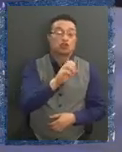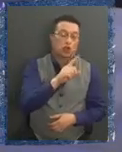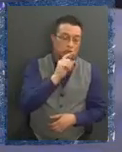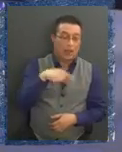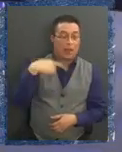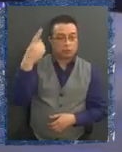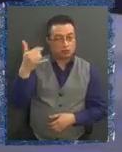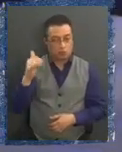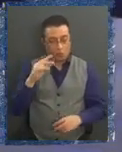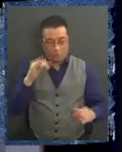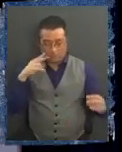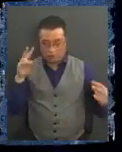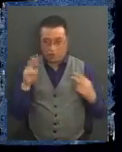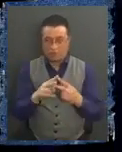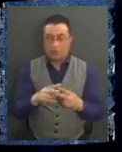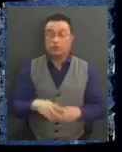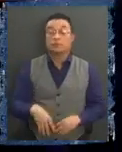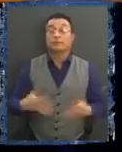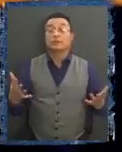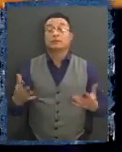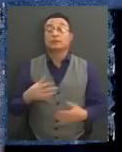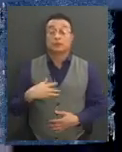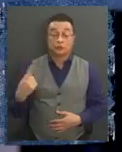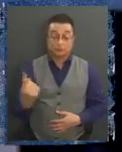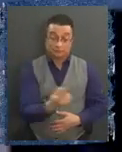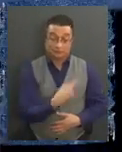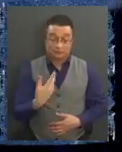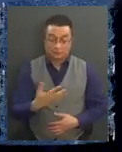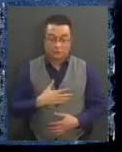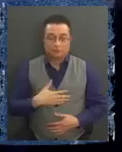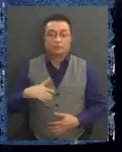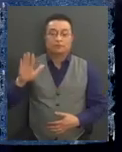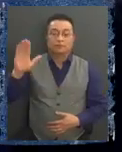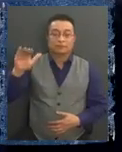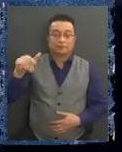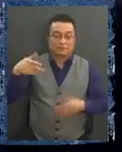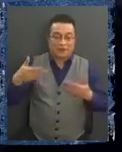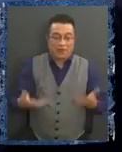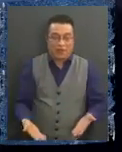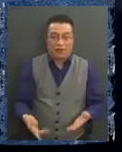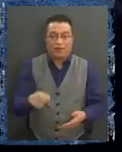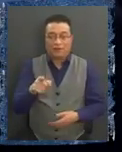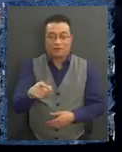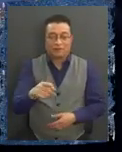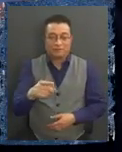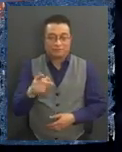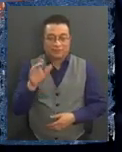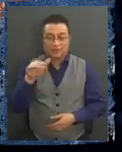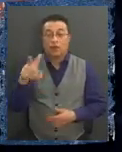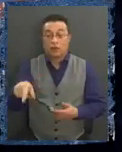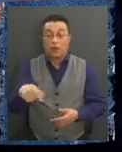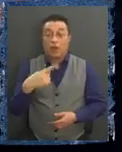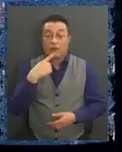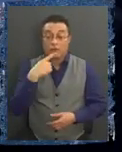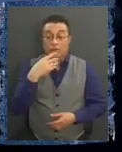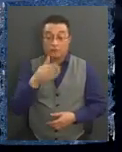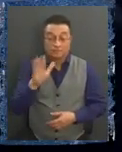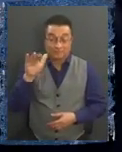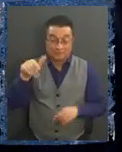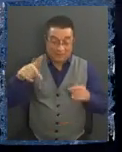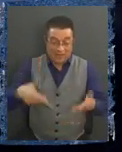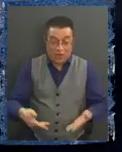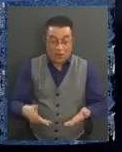Que estén muy bien. Y nosotros de esta manera, despido aquí, director, a la Cámara 1, vamos a despedir